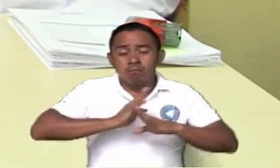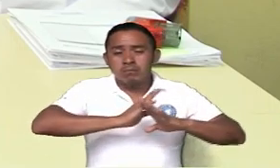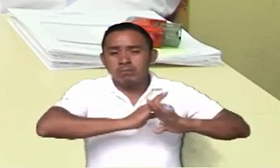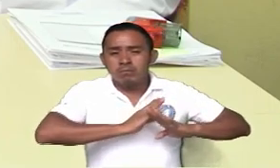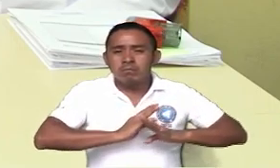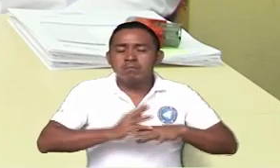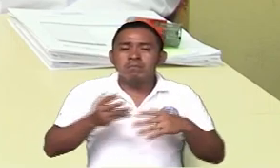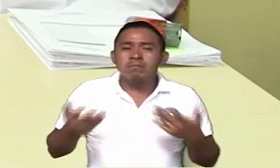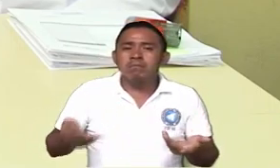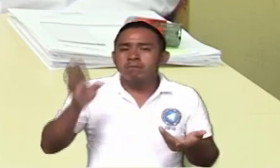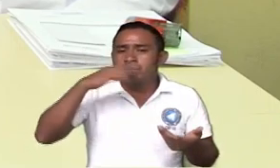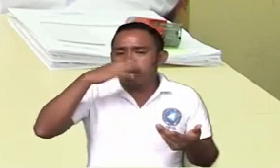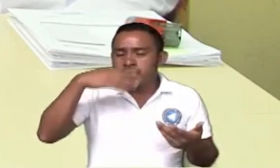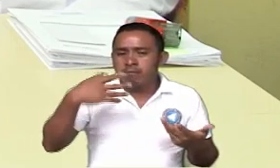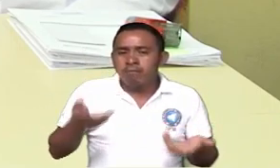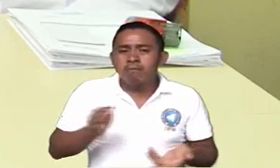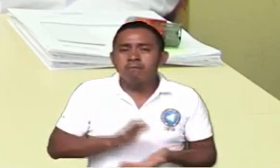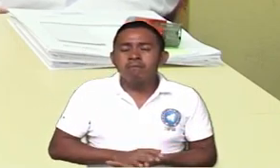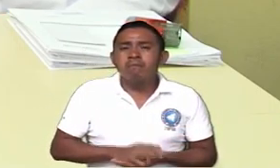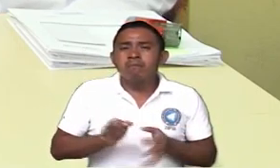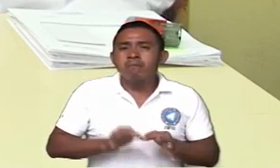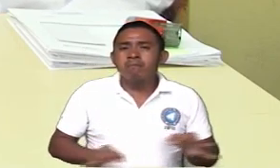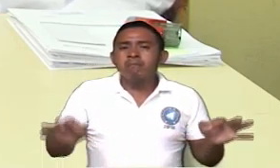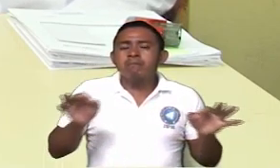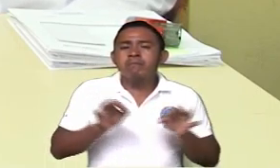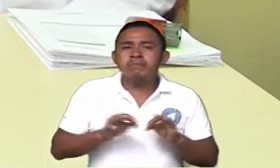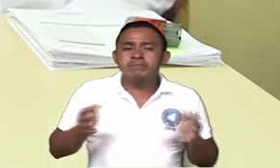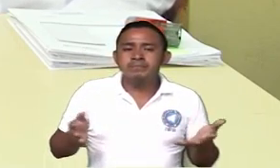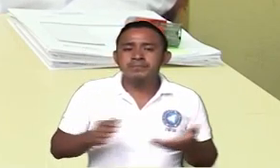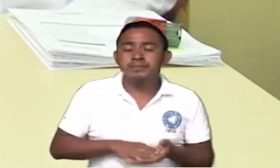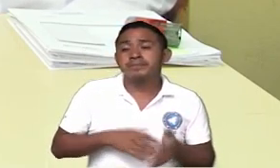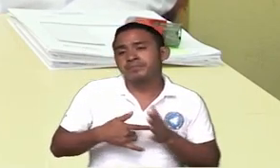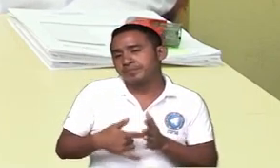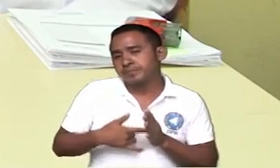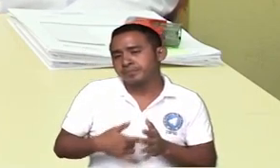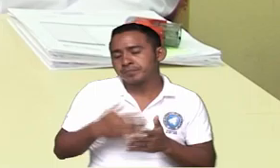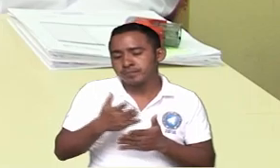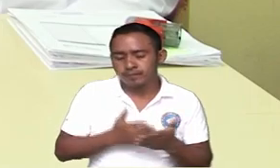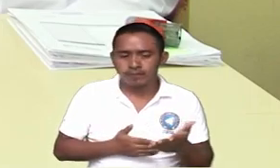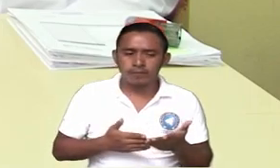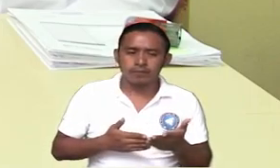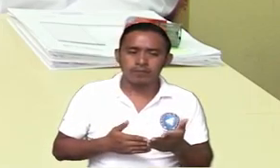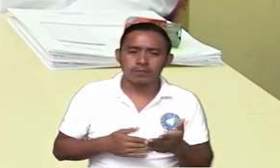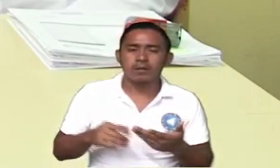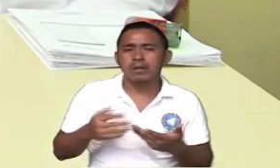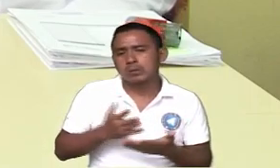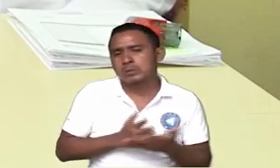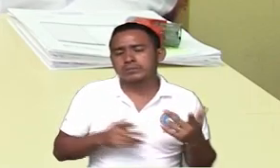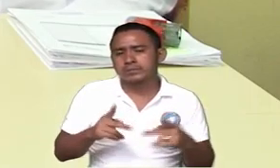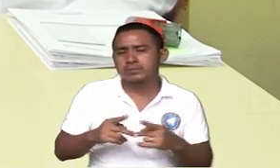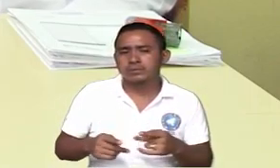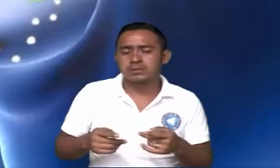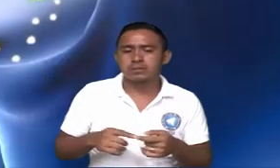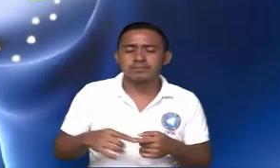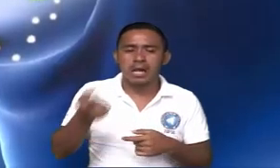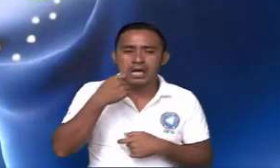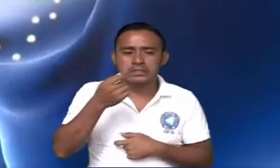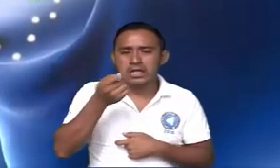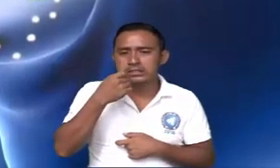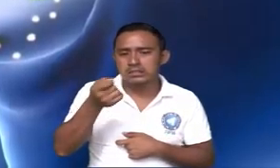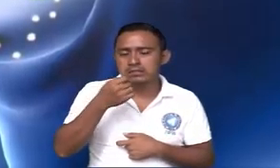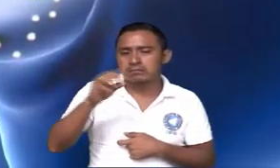lo que es el mal aliento. Lo importante acá, por ejemplo, existen algunas cosas que usan la gente como los chicles de menta y